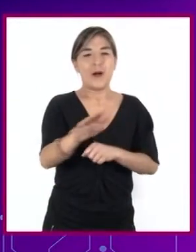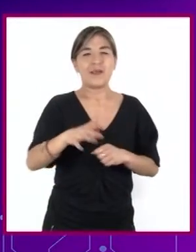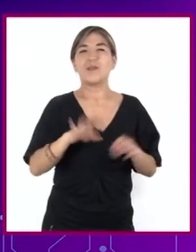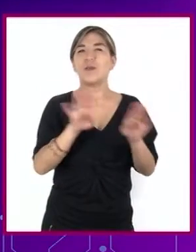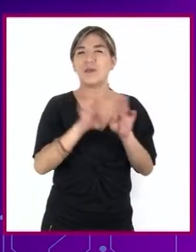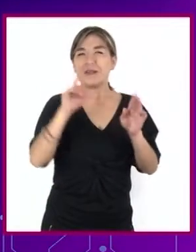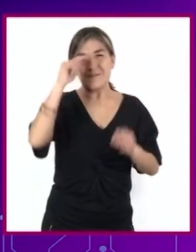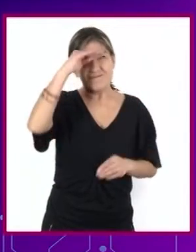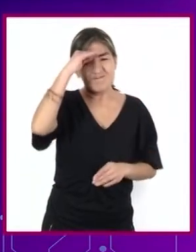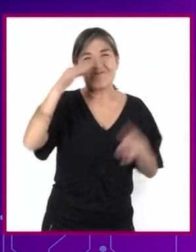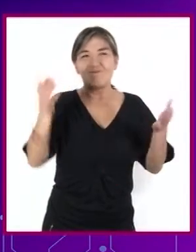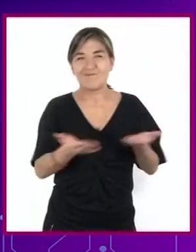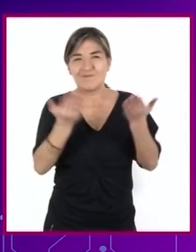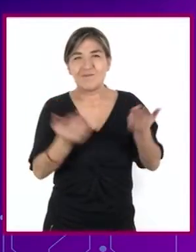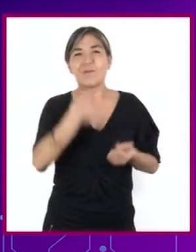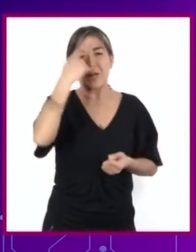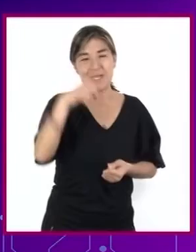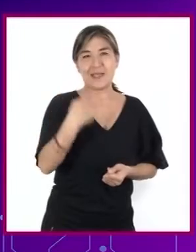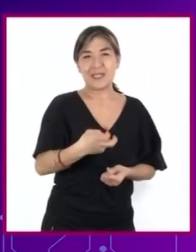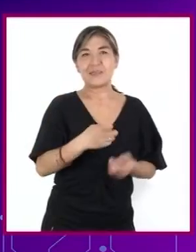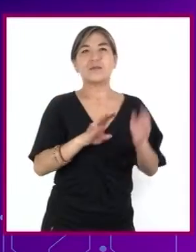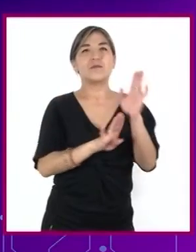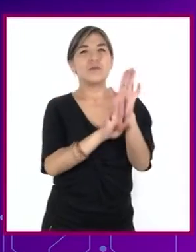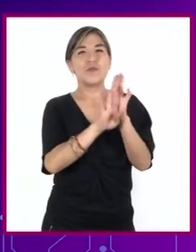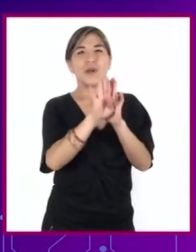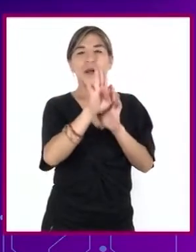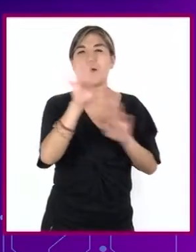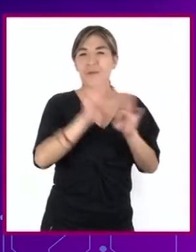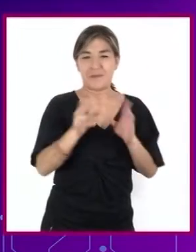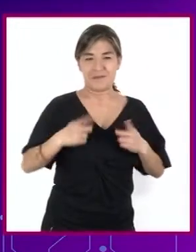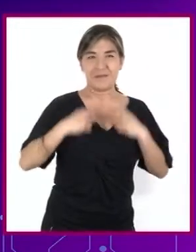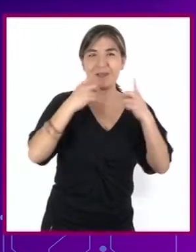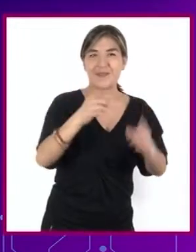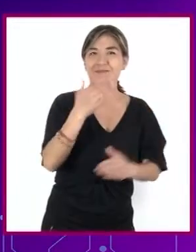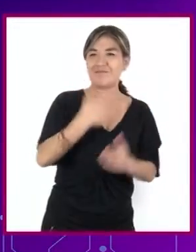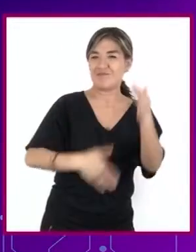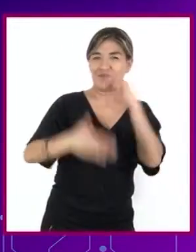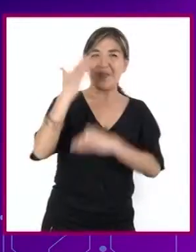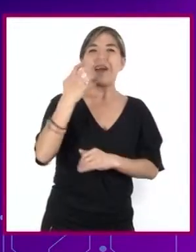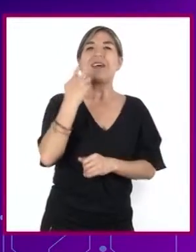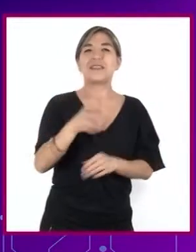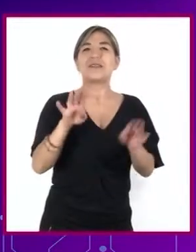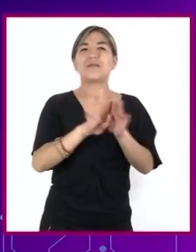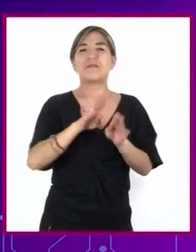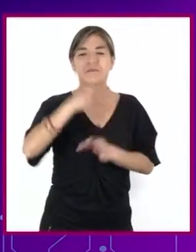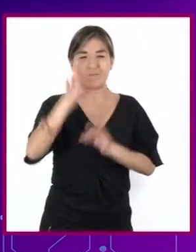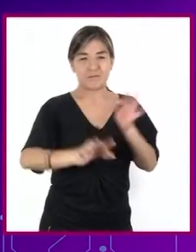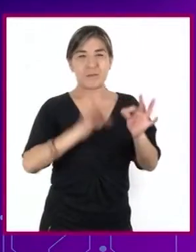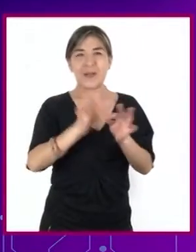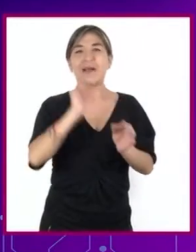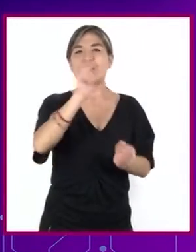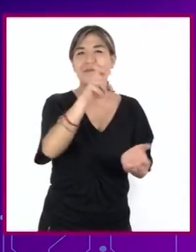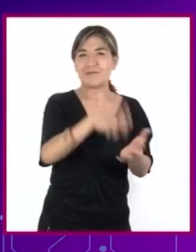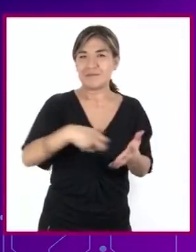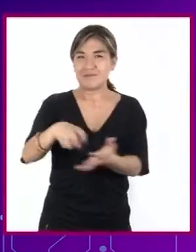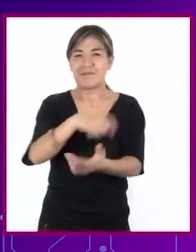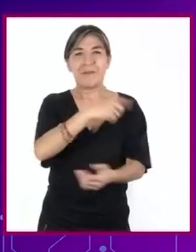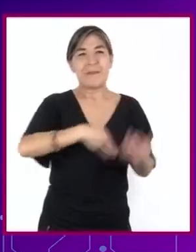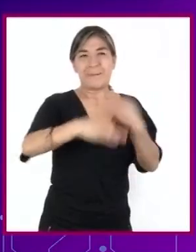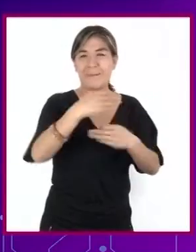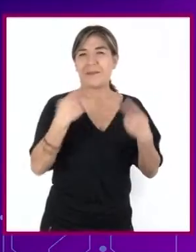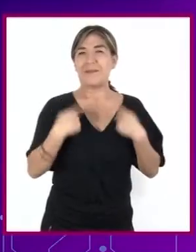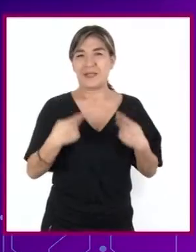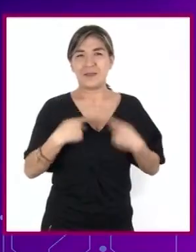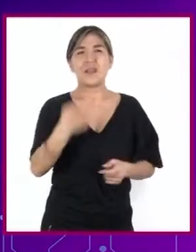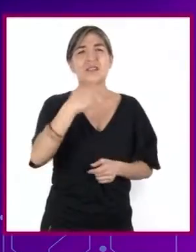la idea de que este crecimiento les otorgaba prestigio y además cumplían una misión civilizadora. Estaban